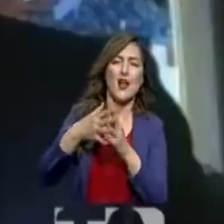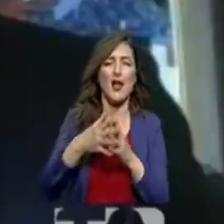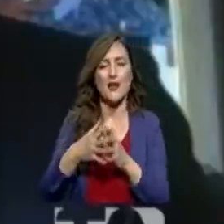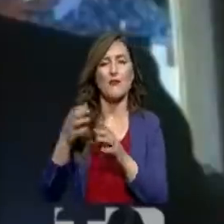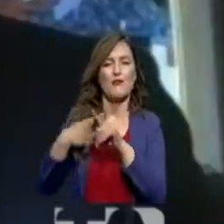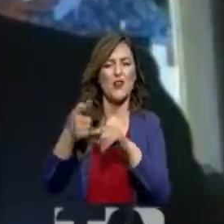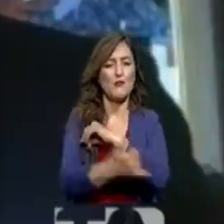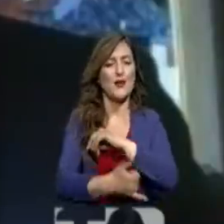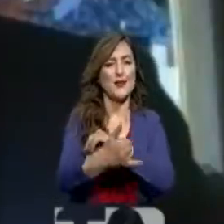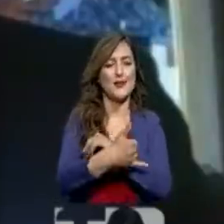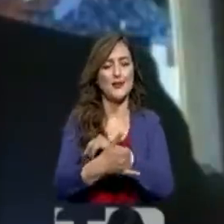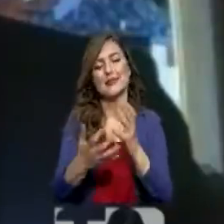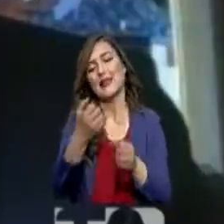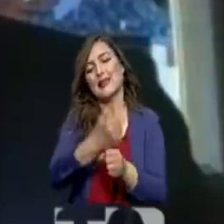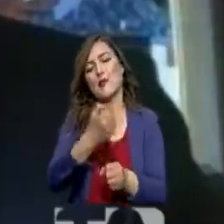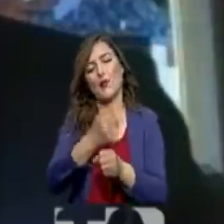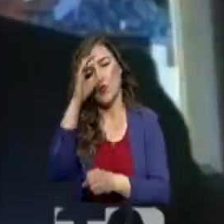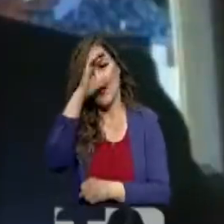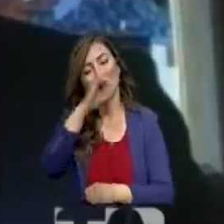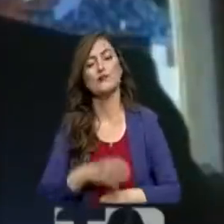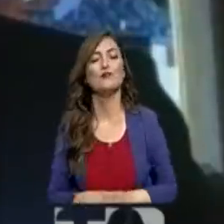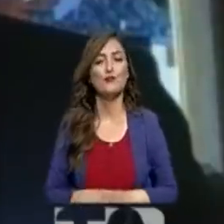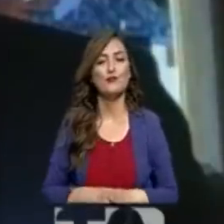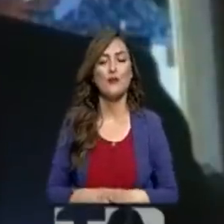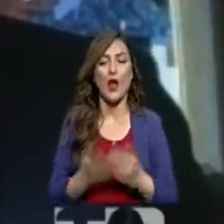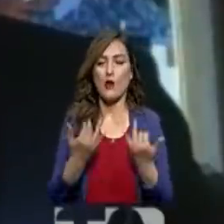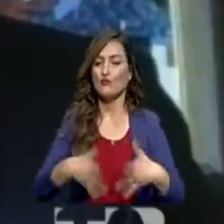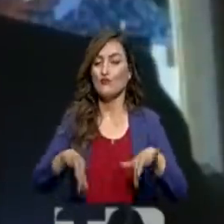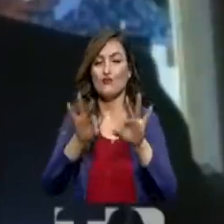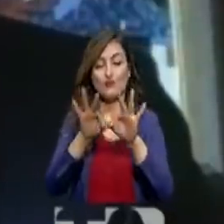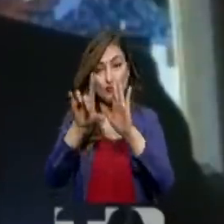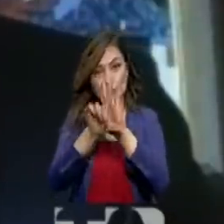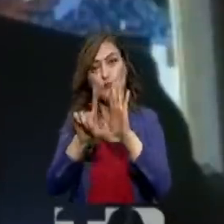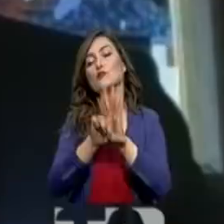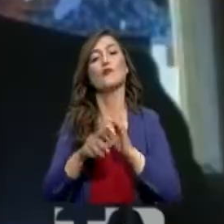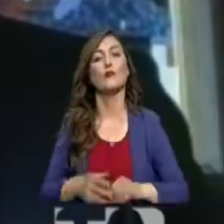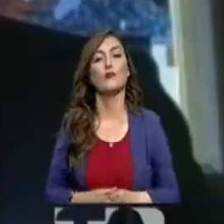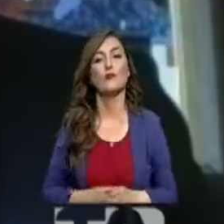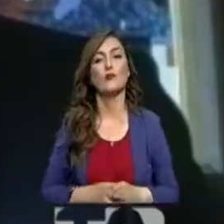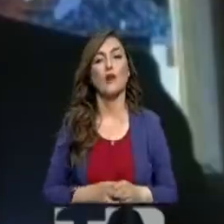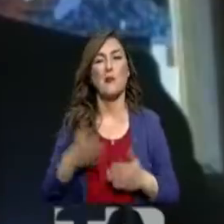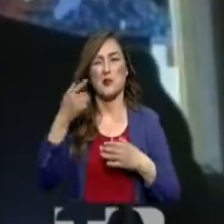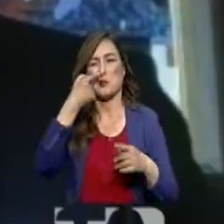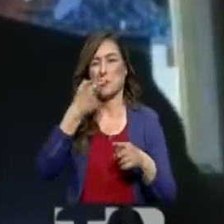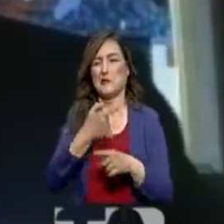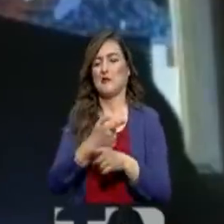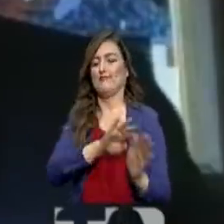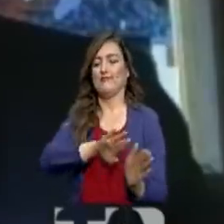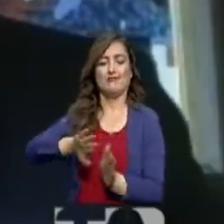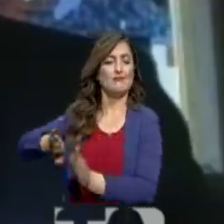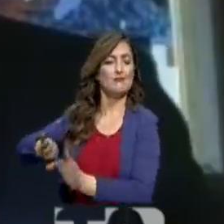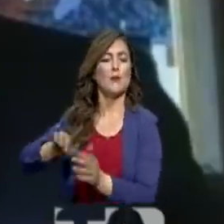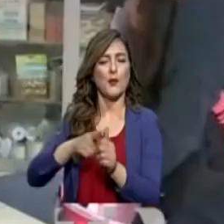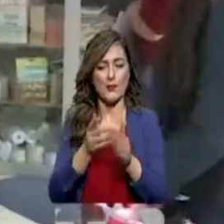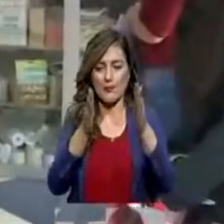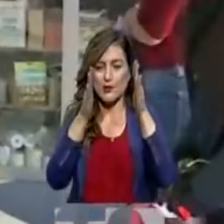Creo que es un momento para privilegiar y conseguir una ley que justamente, dejando de un lado intereses políticos, privilegie el